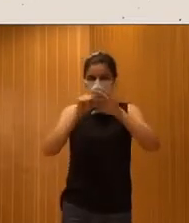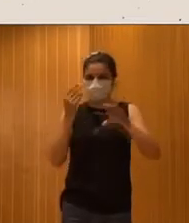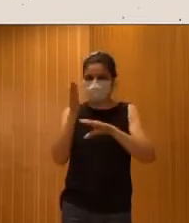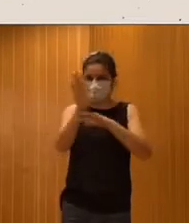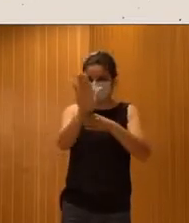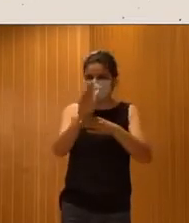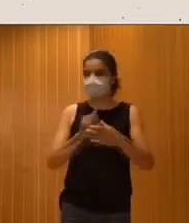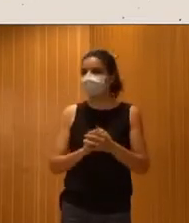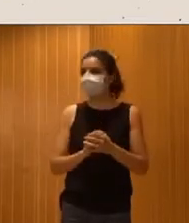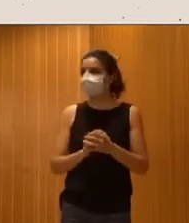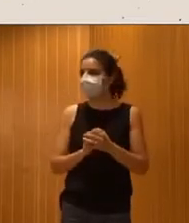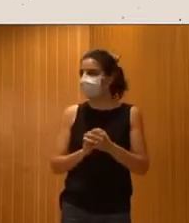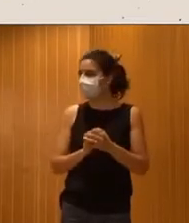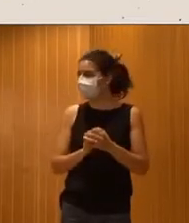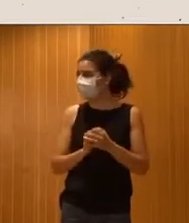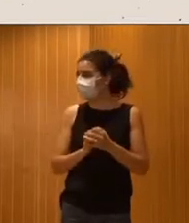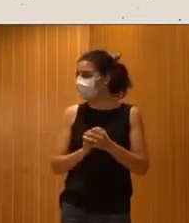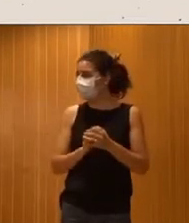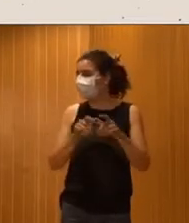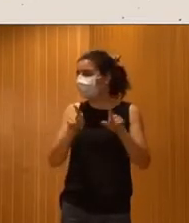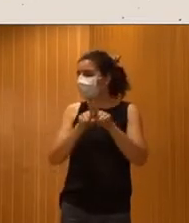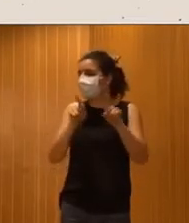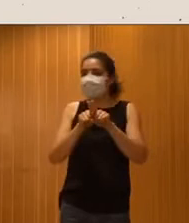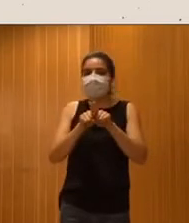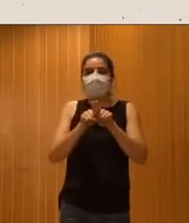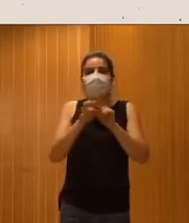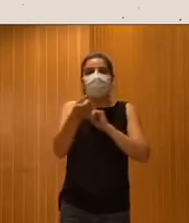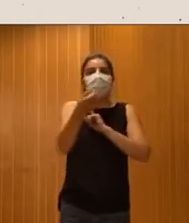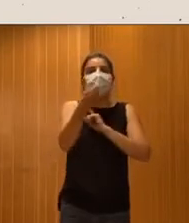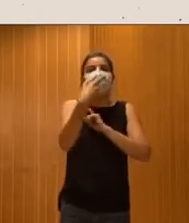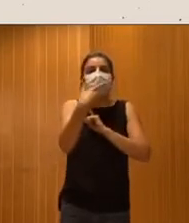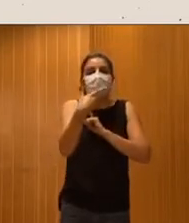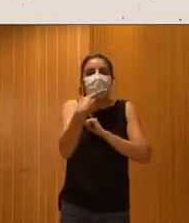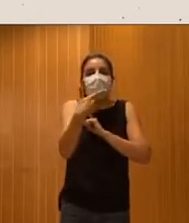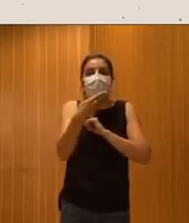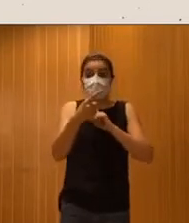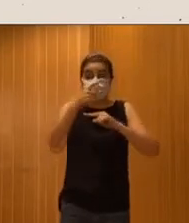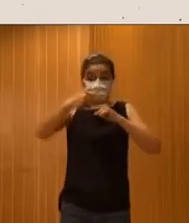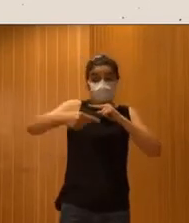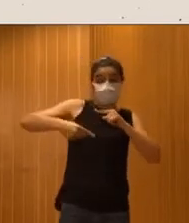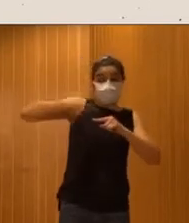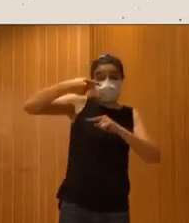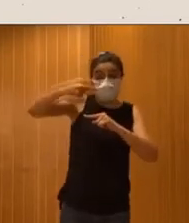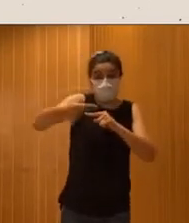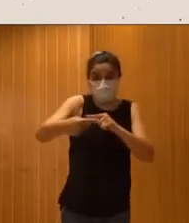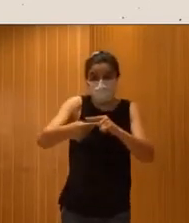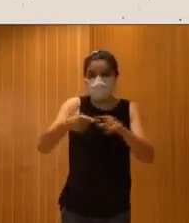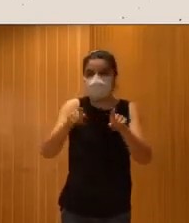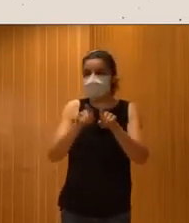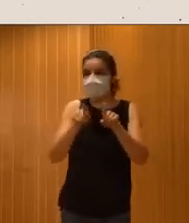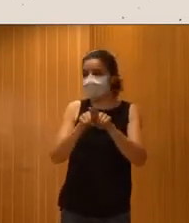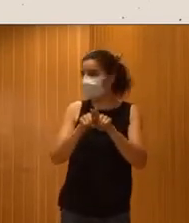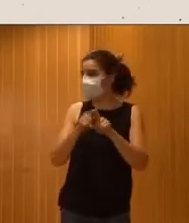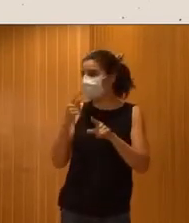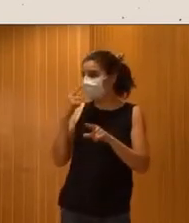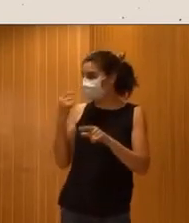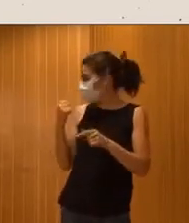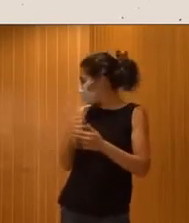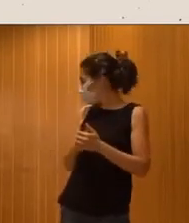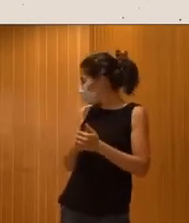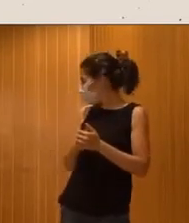vídeo que tengo incrustado. La disquinesia tardía es un efecto que tienen los psicofármacos, los neurolépticos, que tienes a personas